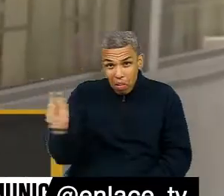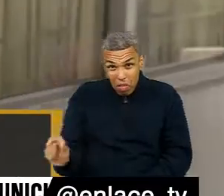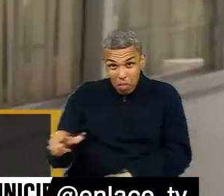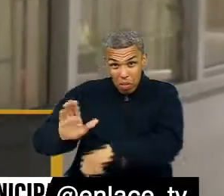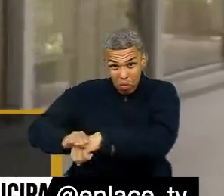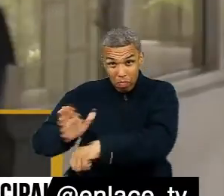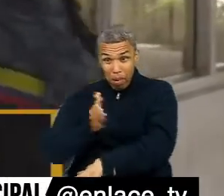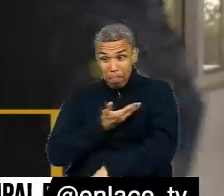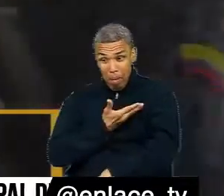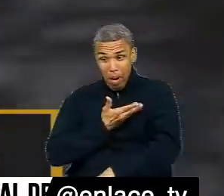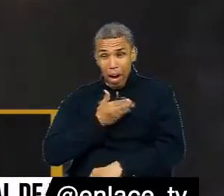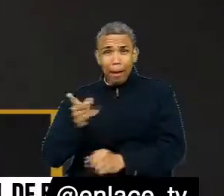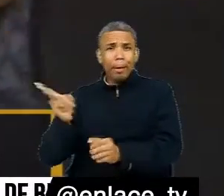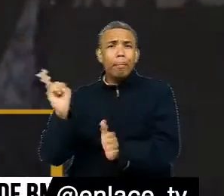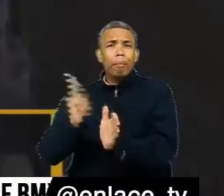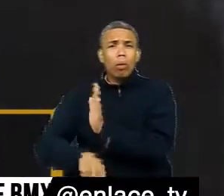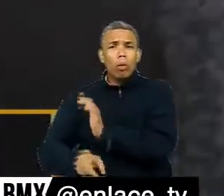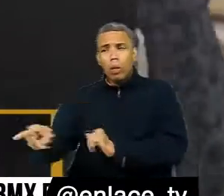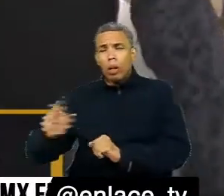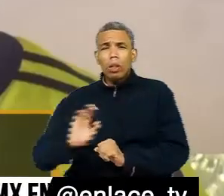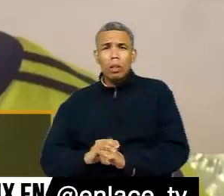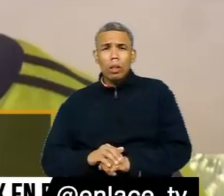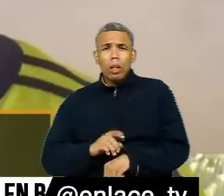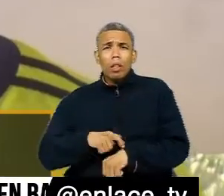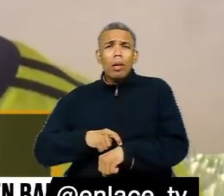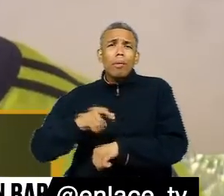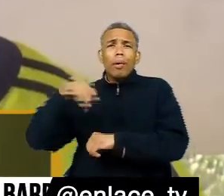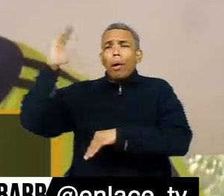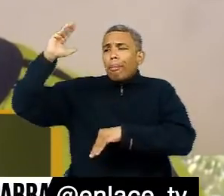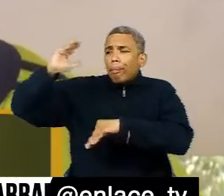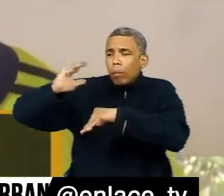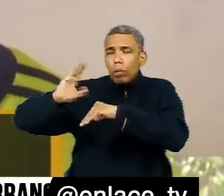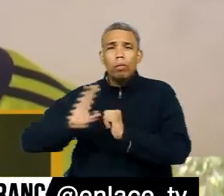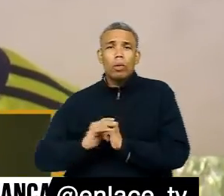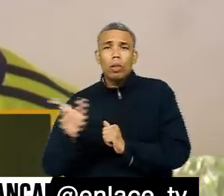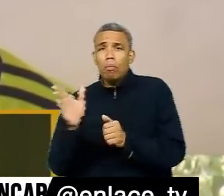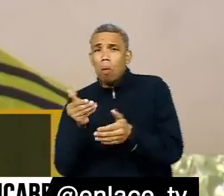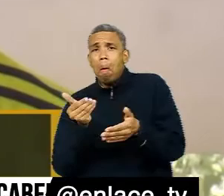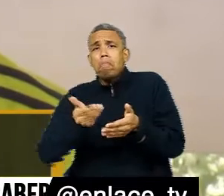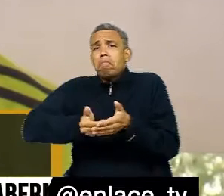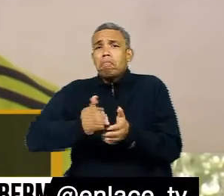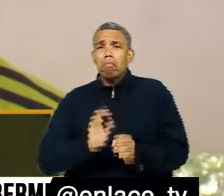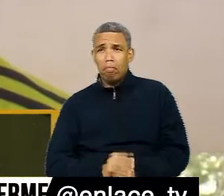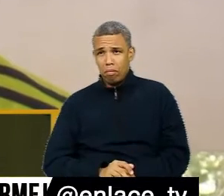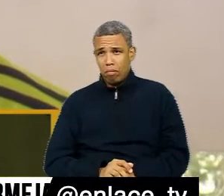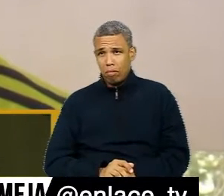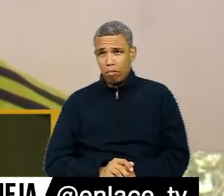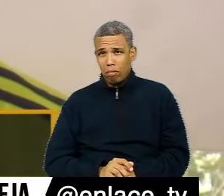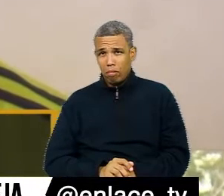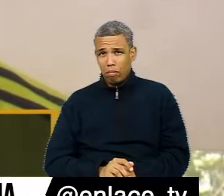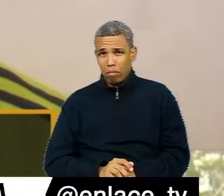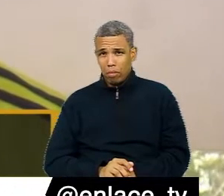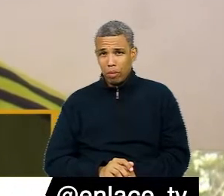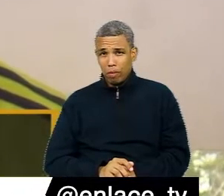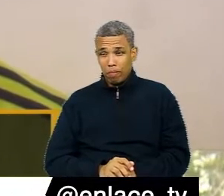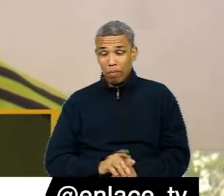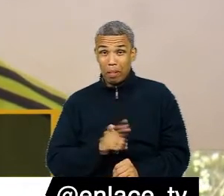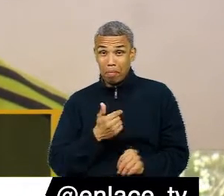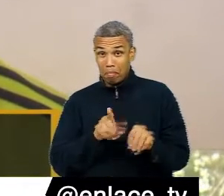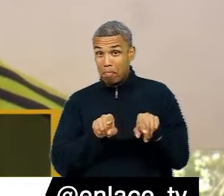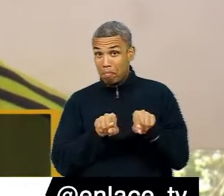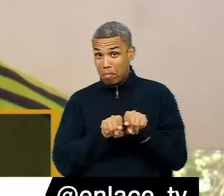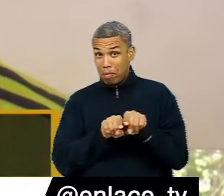y ya está contento, vayan en las calles otra vez. Pero uno sí lo puede perdonar, pero mi hermana te digo que no, porque ella tiene 10 años, ahí me la dejaron. Sin